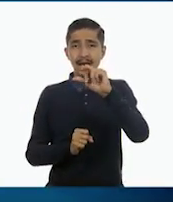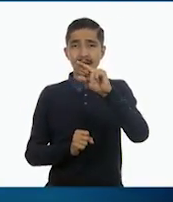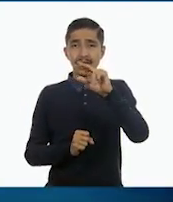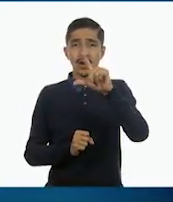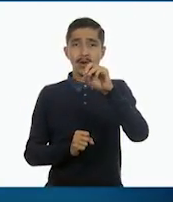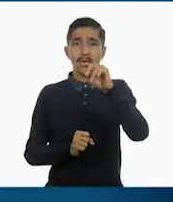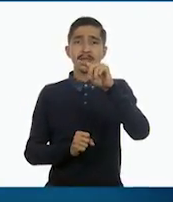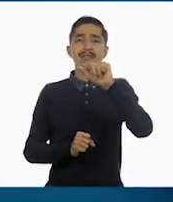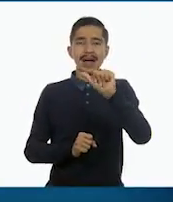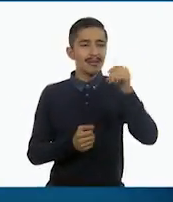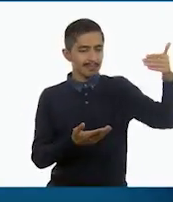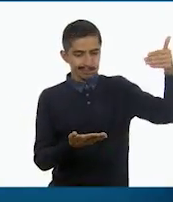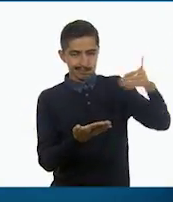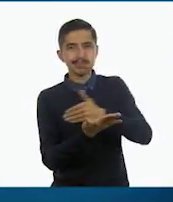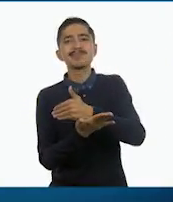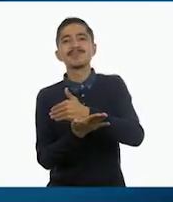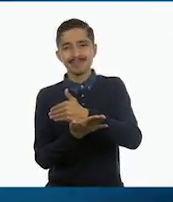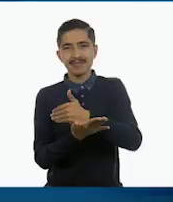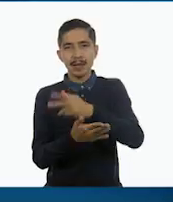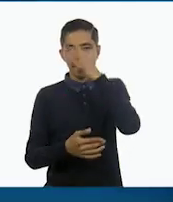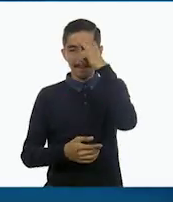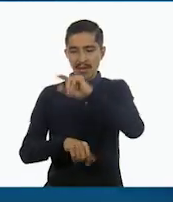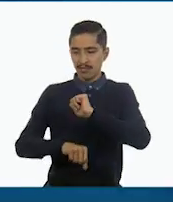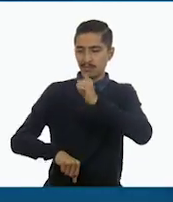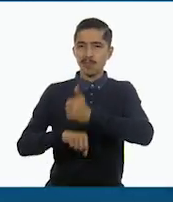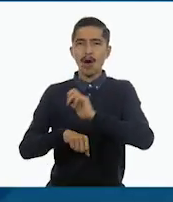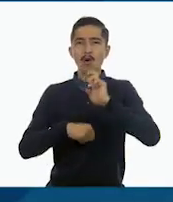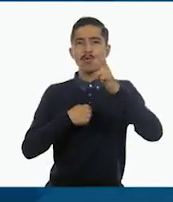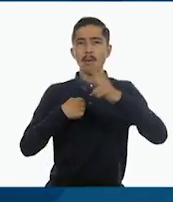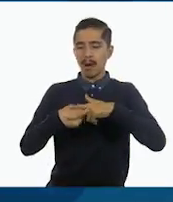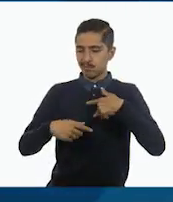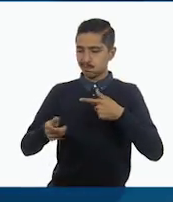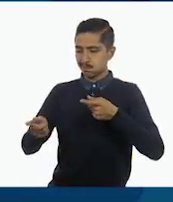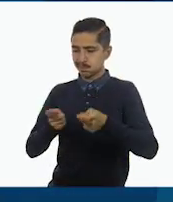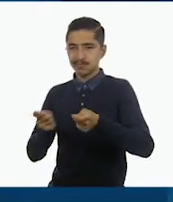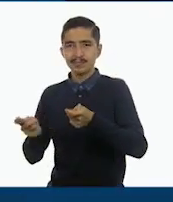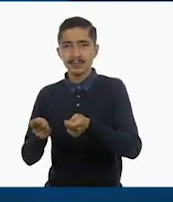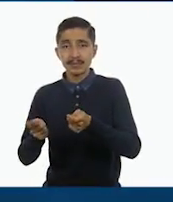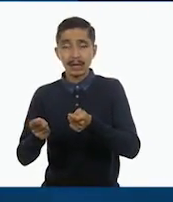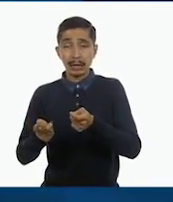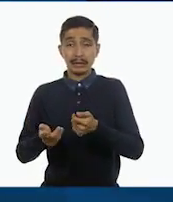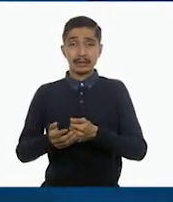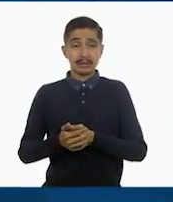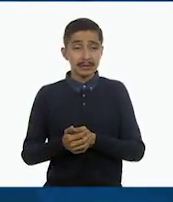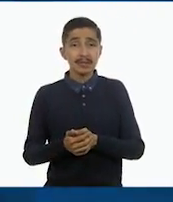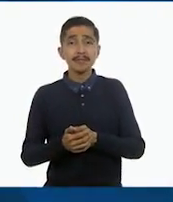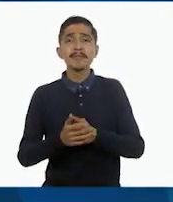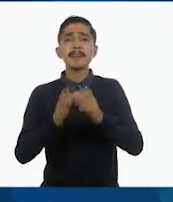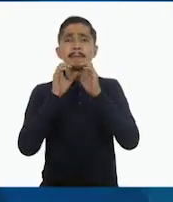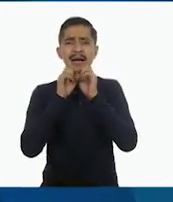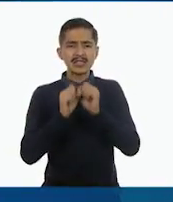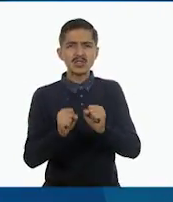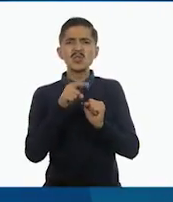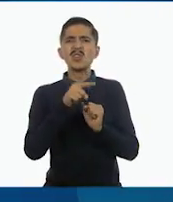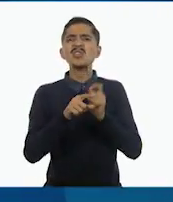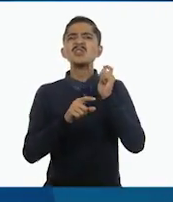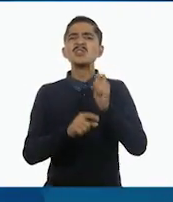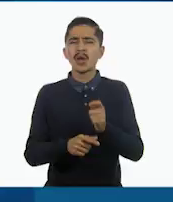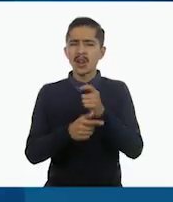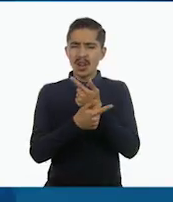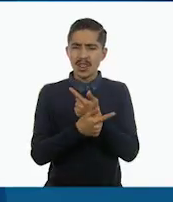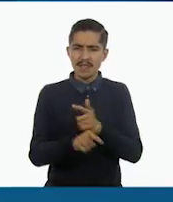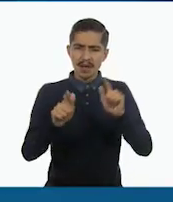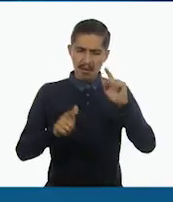a instaurar en México una monarquía europea. Paradójicamente, Maximiliano era un liberal